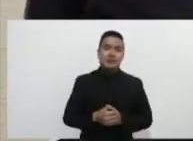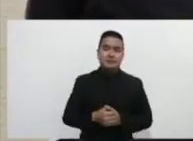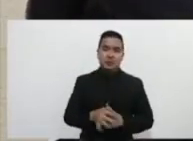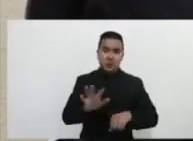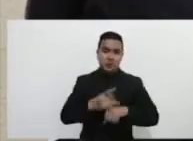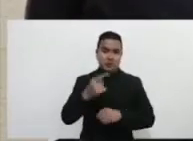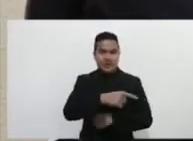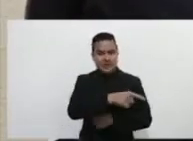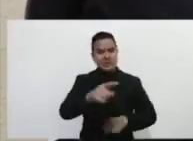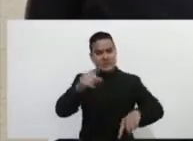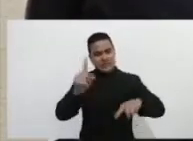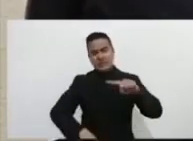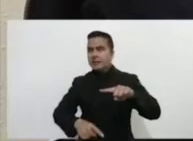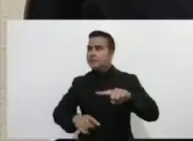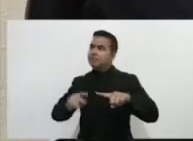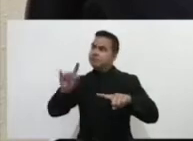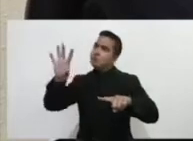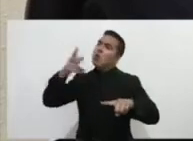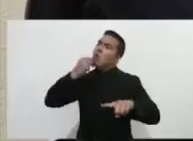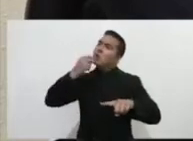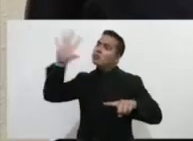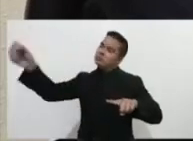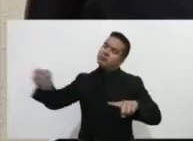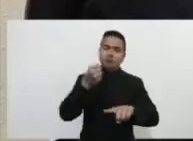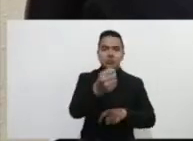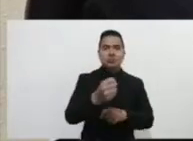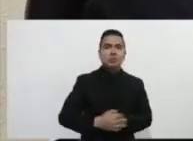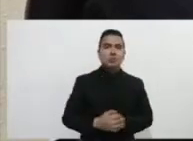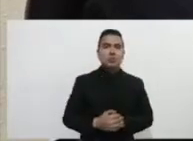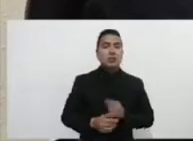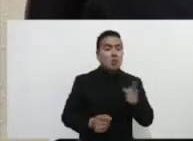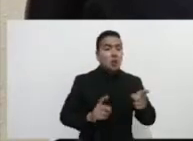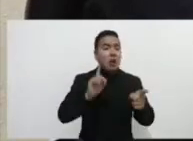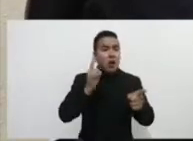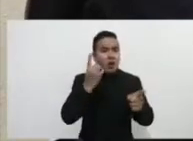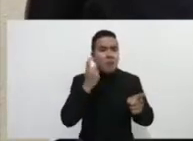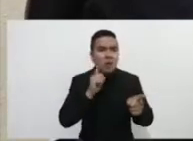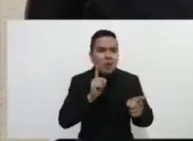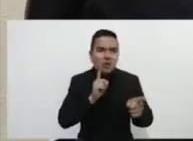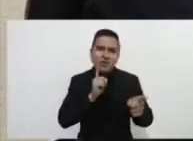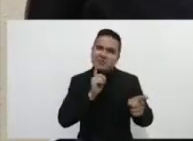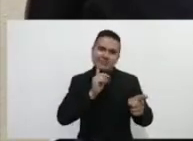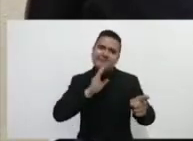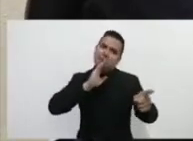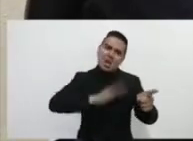política por razón de género, porque yo te violento por el simple hecho de ser mujer y